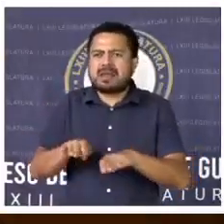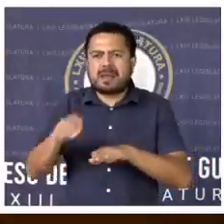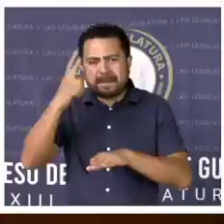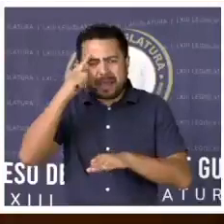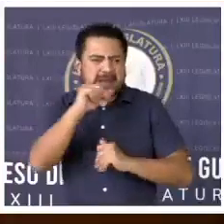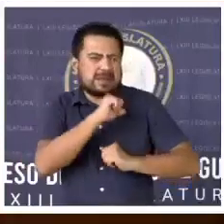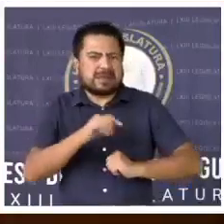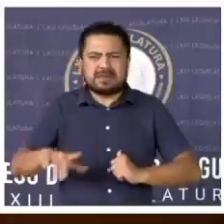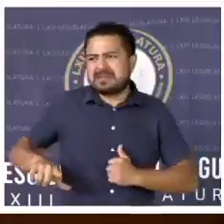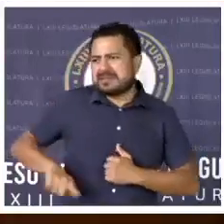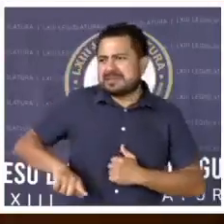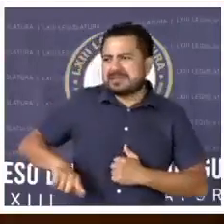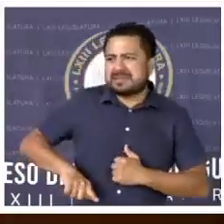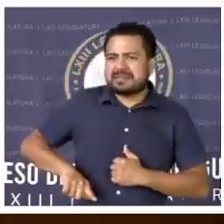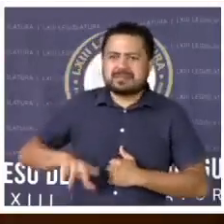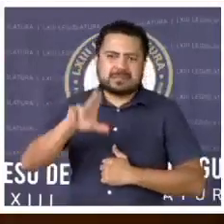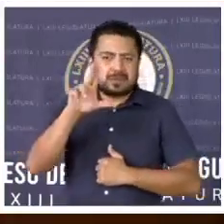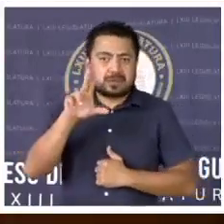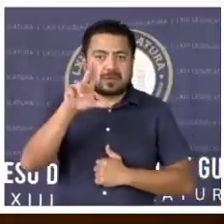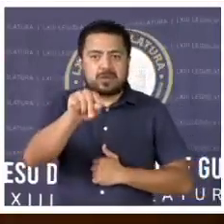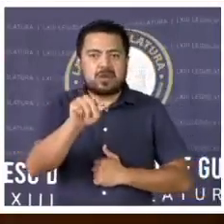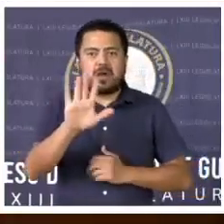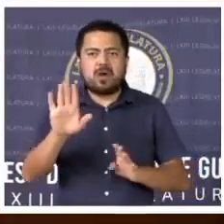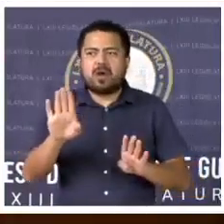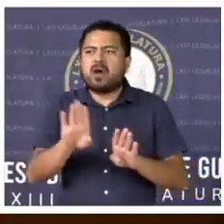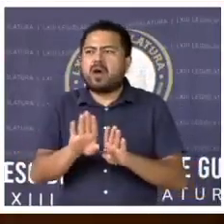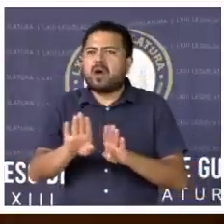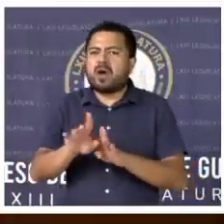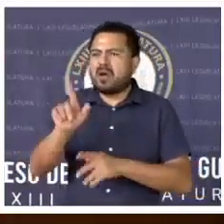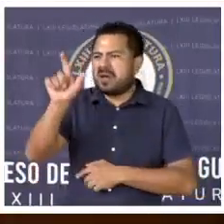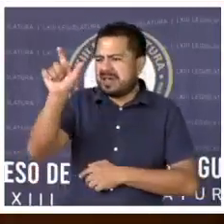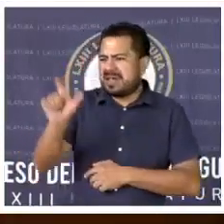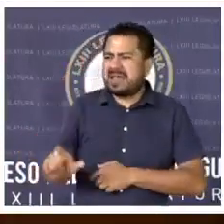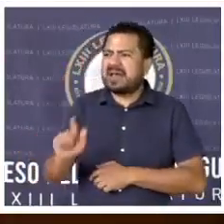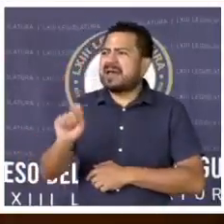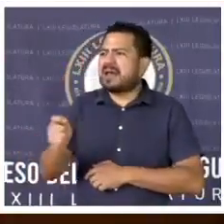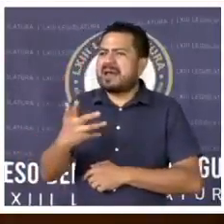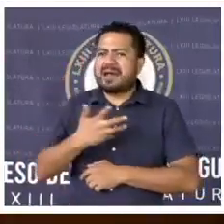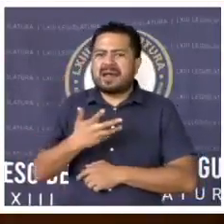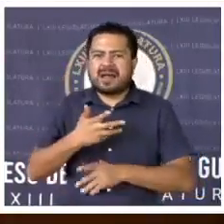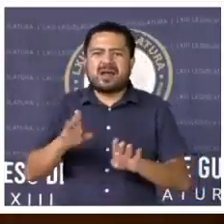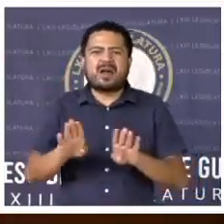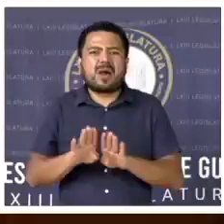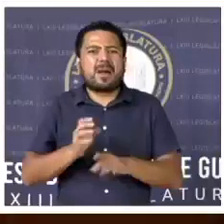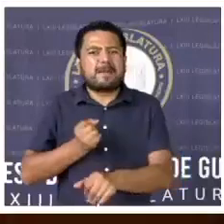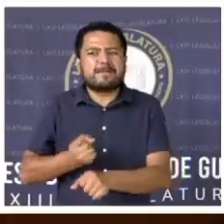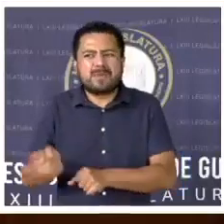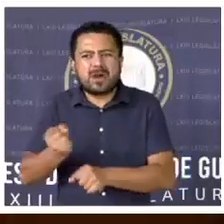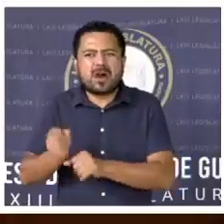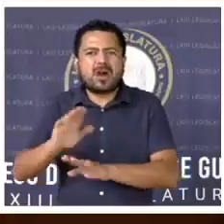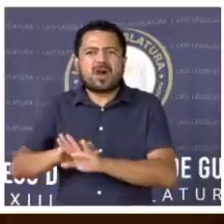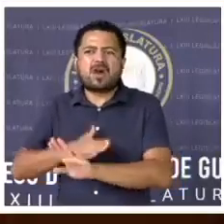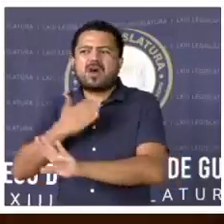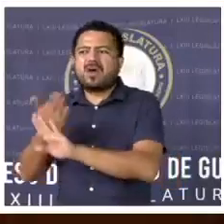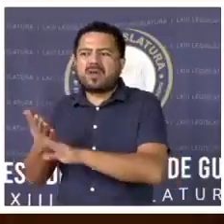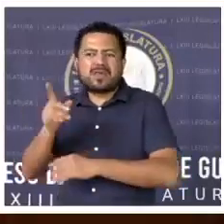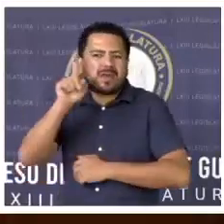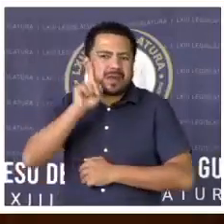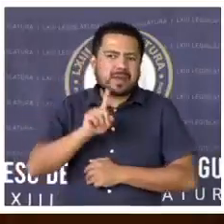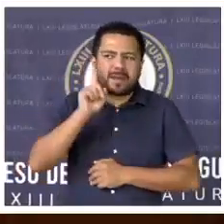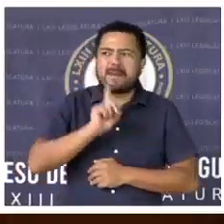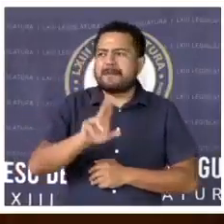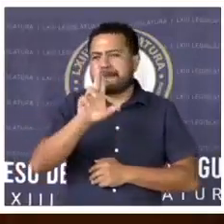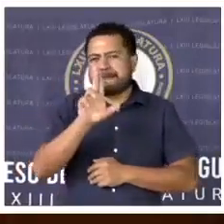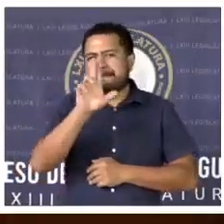cargos públicos que no estén condenados o condenadas por los delitos de violencia contra las mujeres y